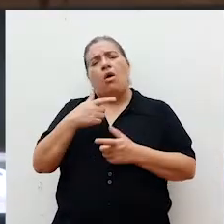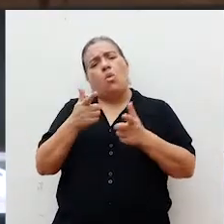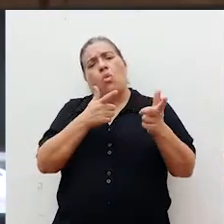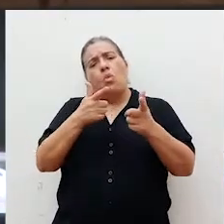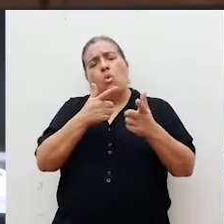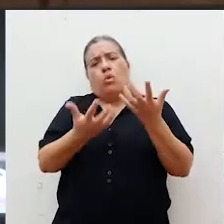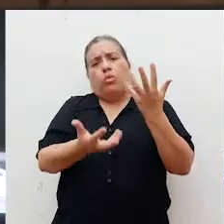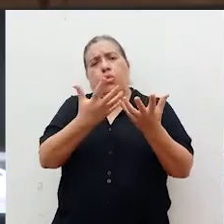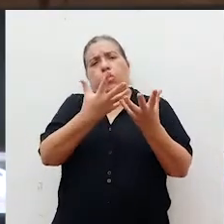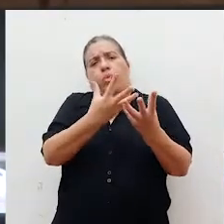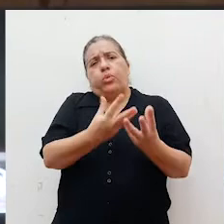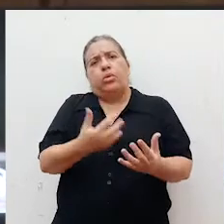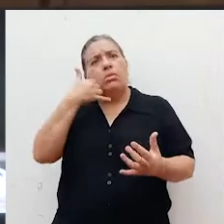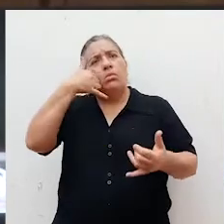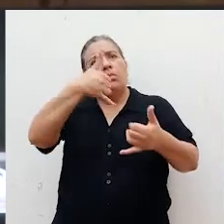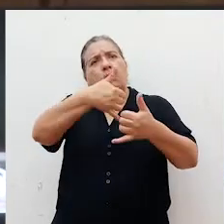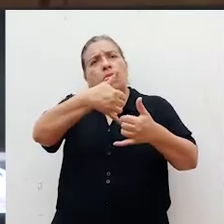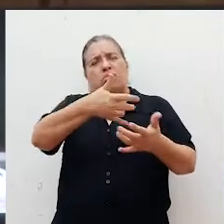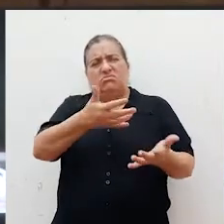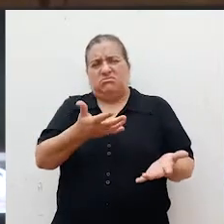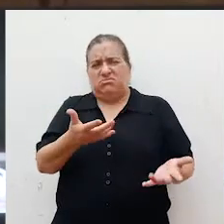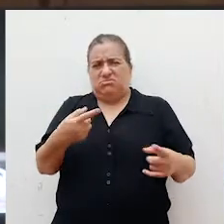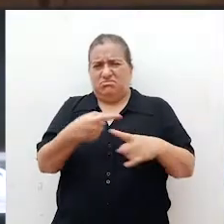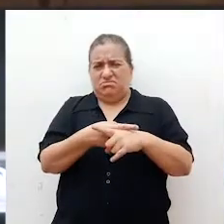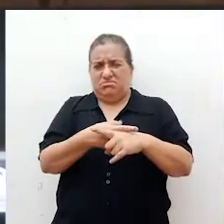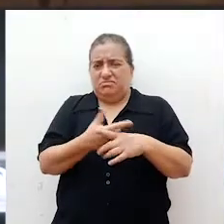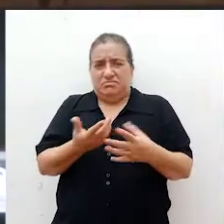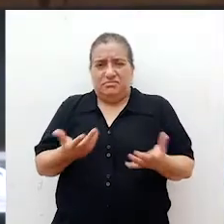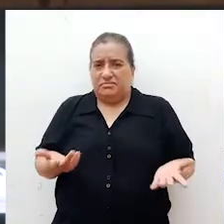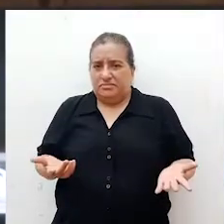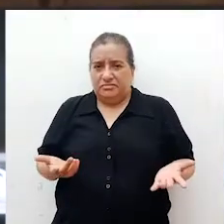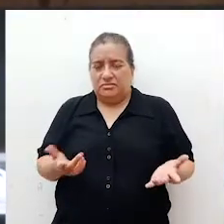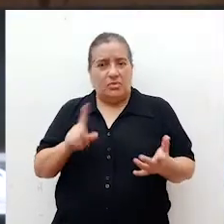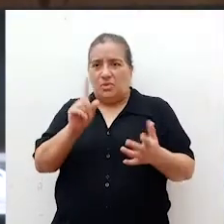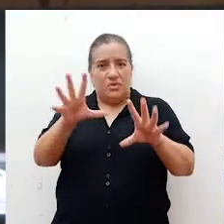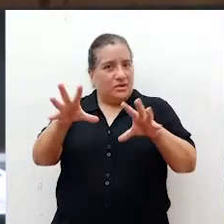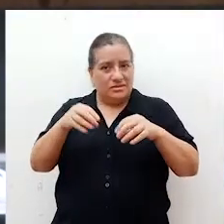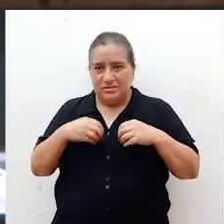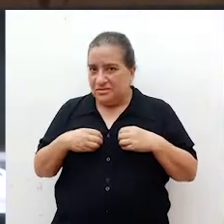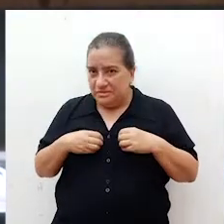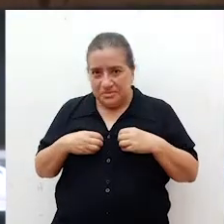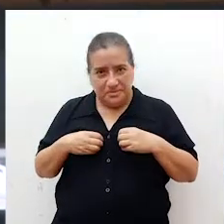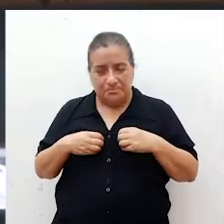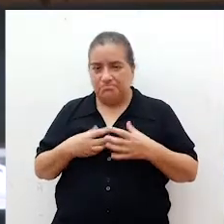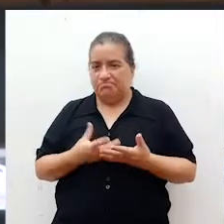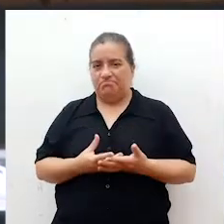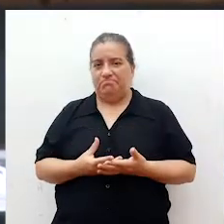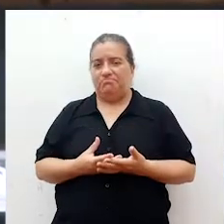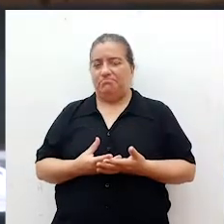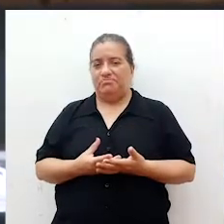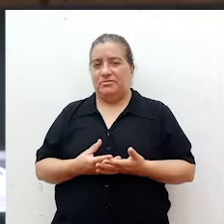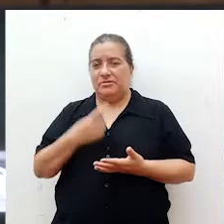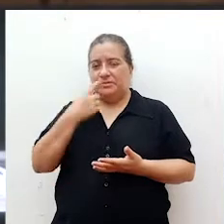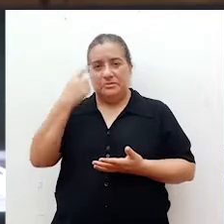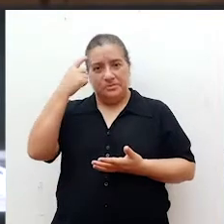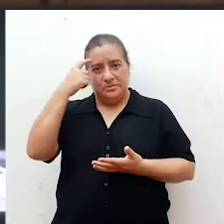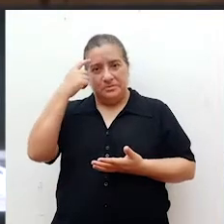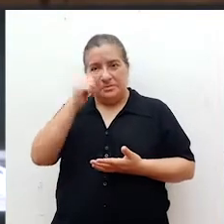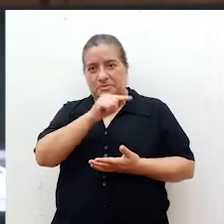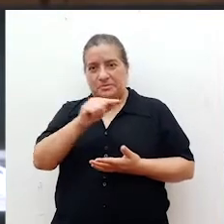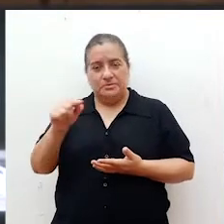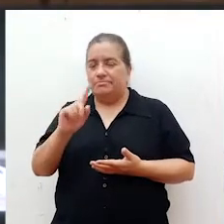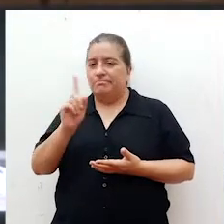supervisión y nos dijeran hemos apagado el incendio telefónicamente. Nos pareció eso inaceptable y